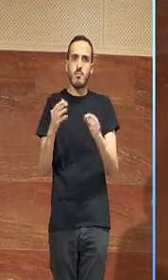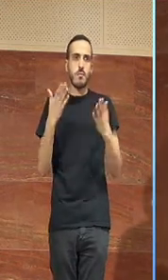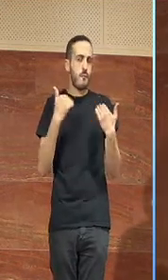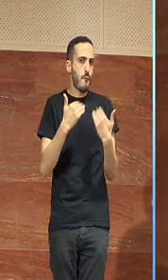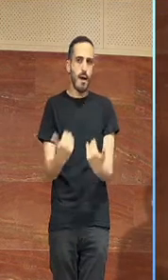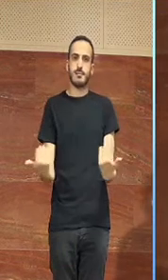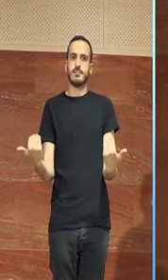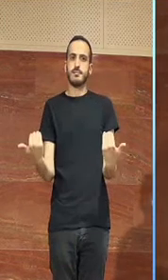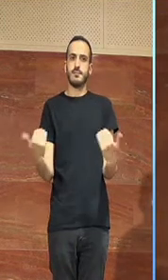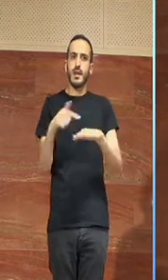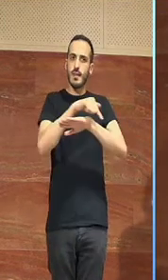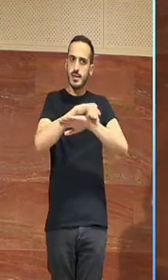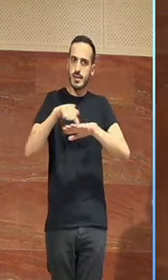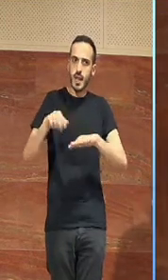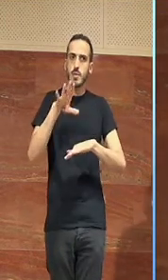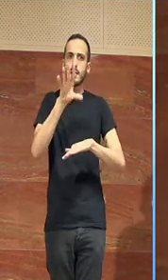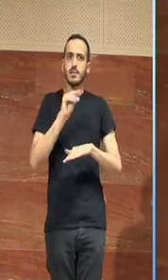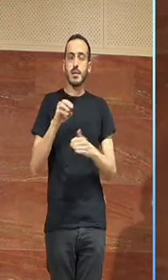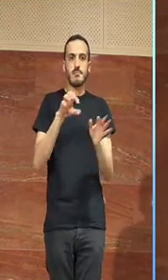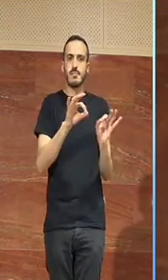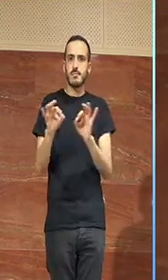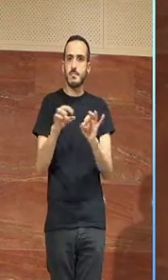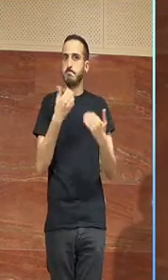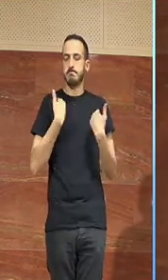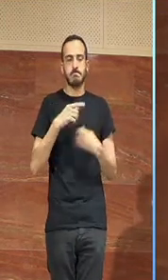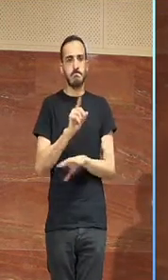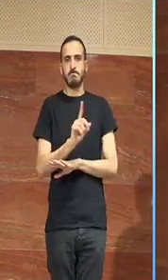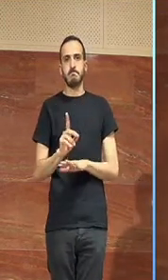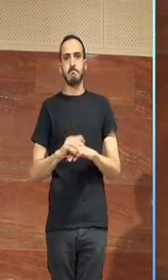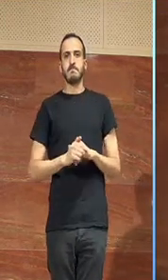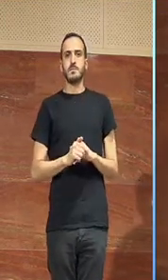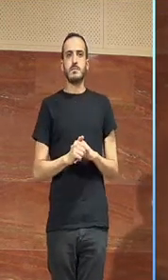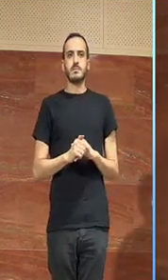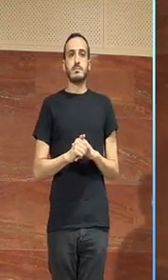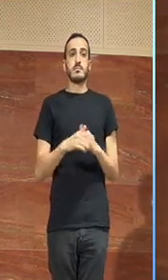Es la realidad de los países en desarrollo, la realidad de la pobreza.